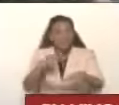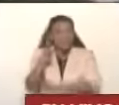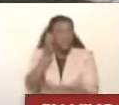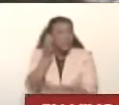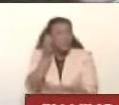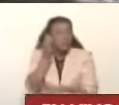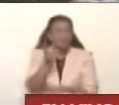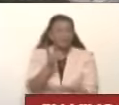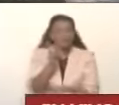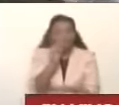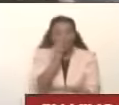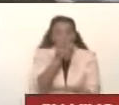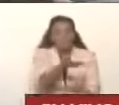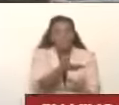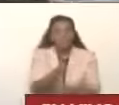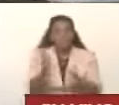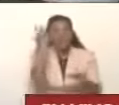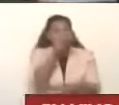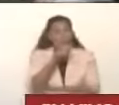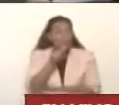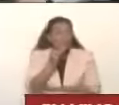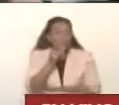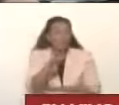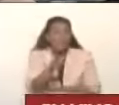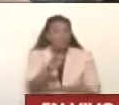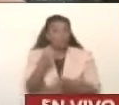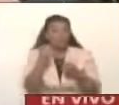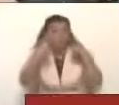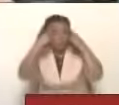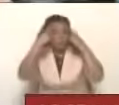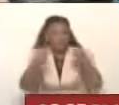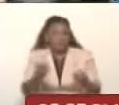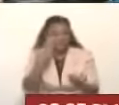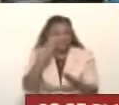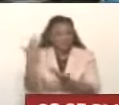muchachos, la juventud, mira.